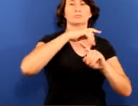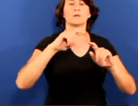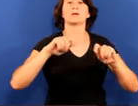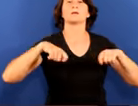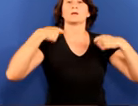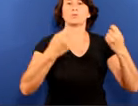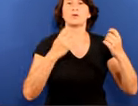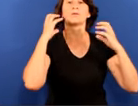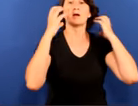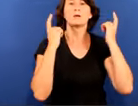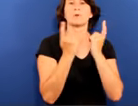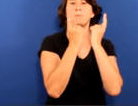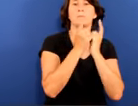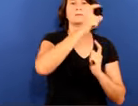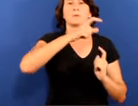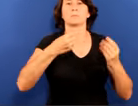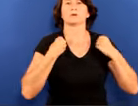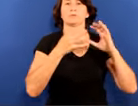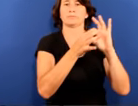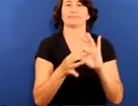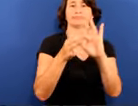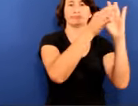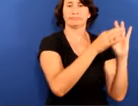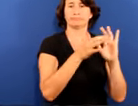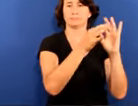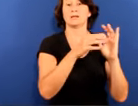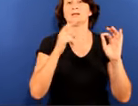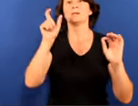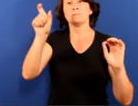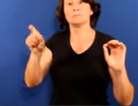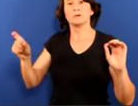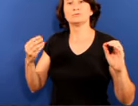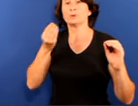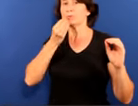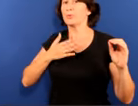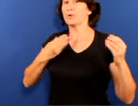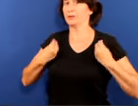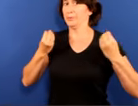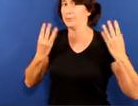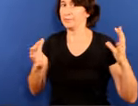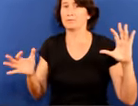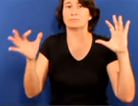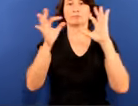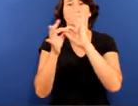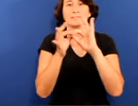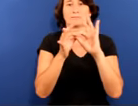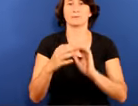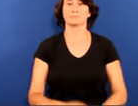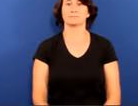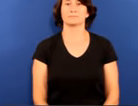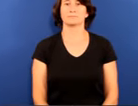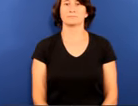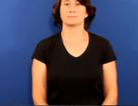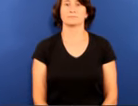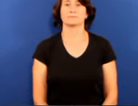viernes 28 de septiembre y que está dirigida tanto a los habitantes de Durangaldea como a gestores y otras personas interesadas en el